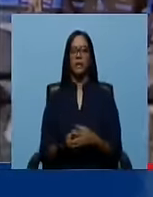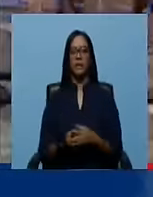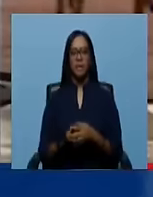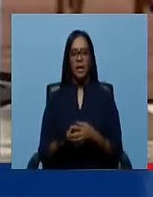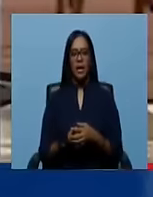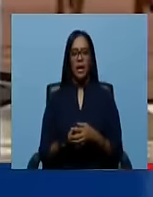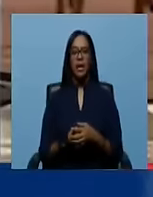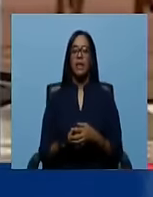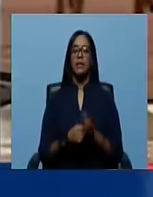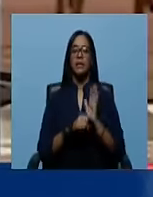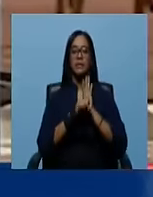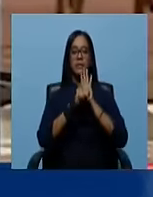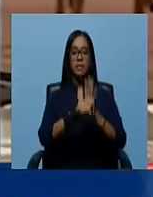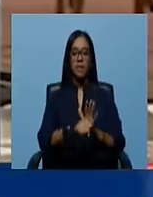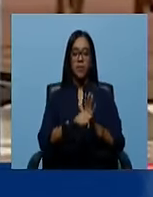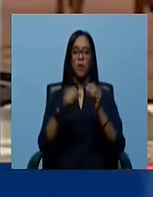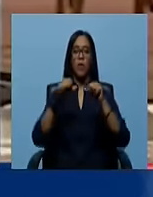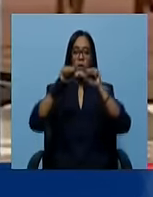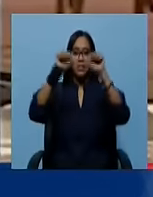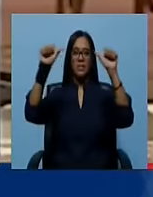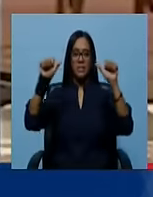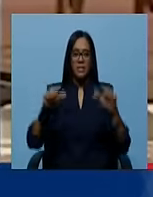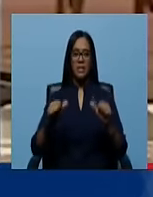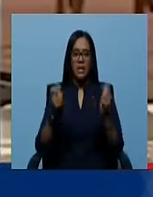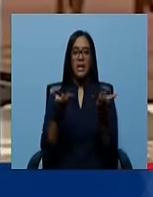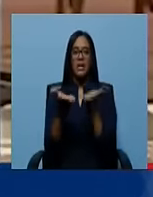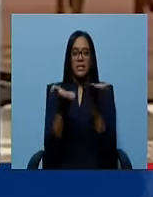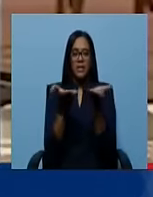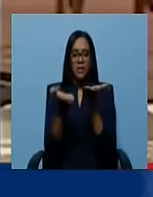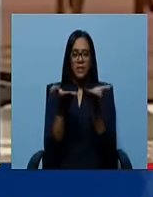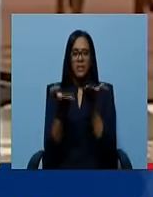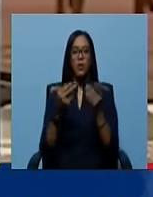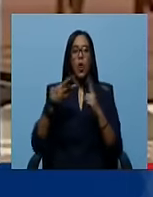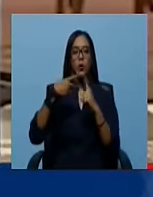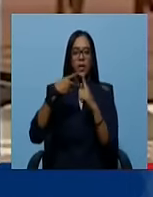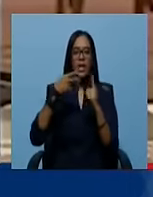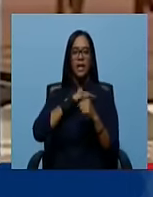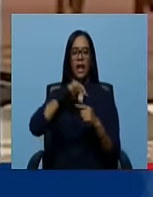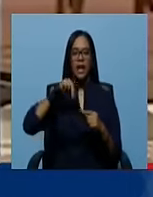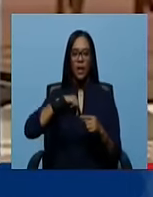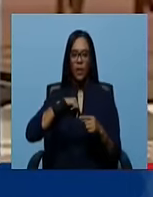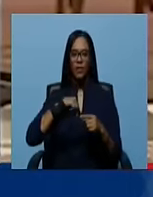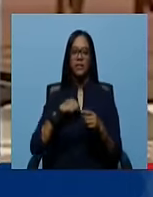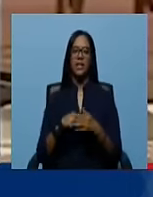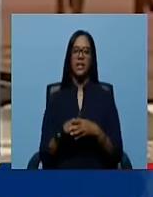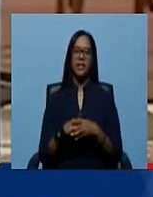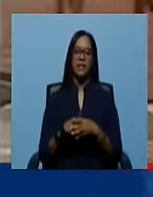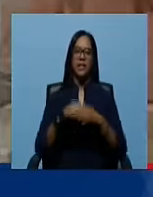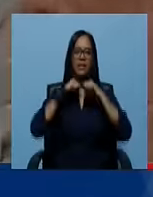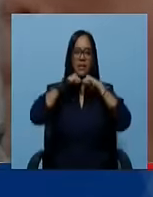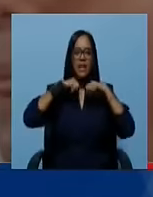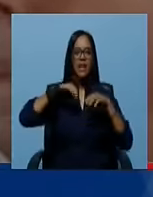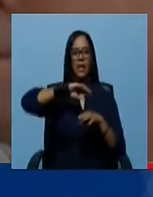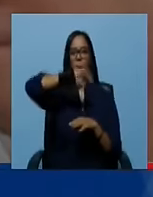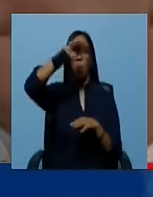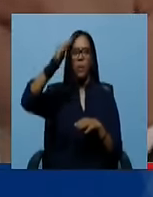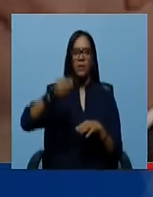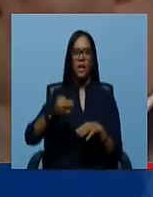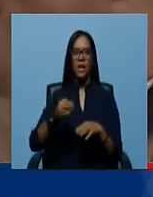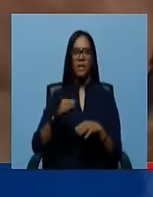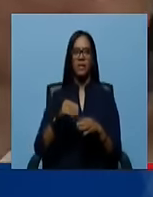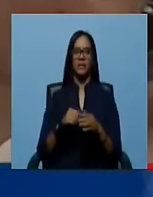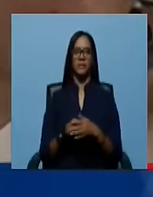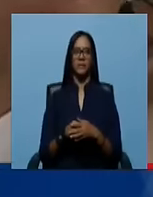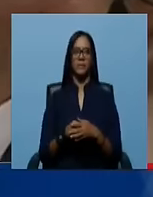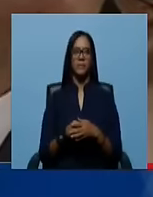de los servicios hoteleros en nuestra emblemática y sagrada montaña del Guarairo